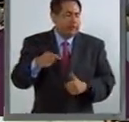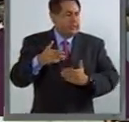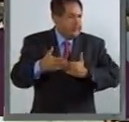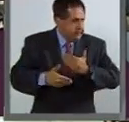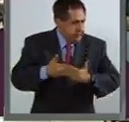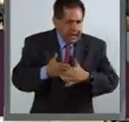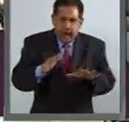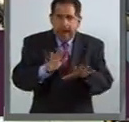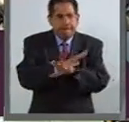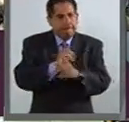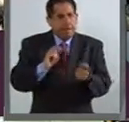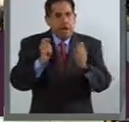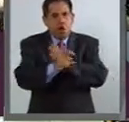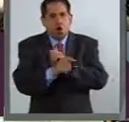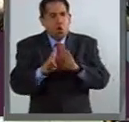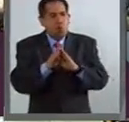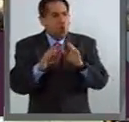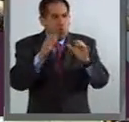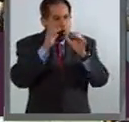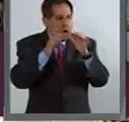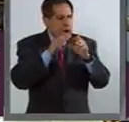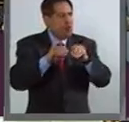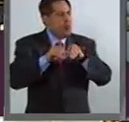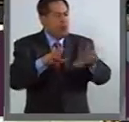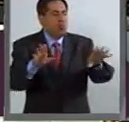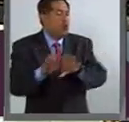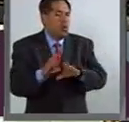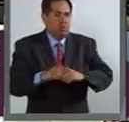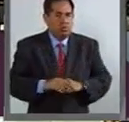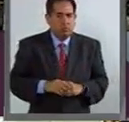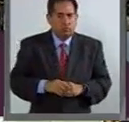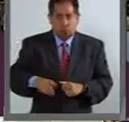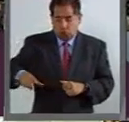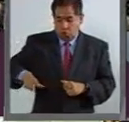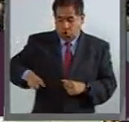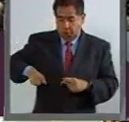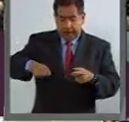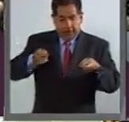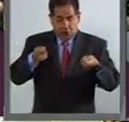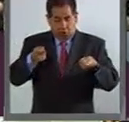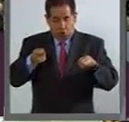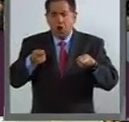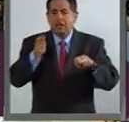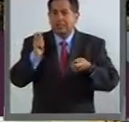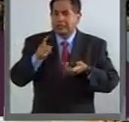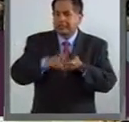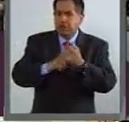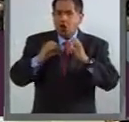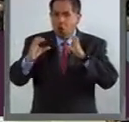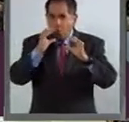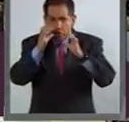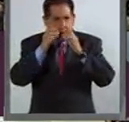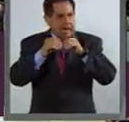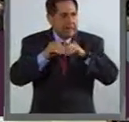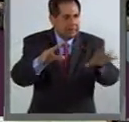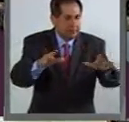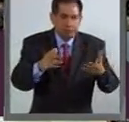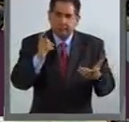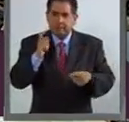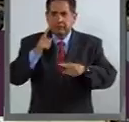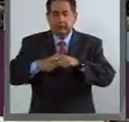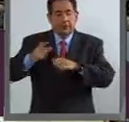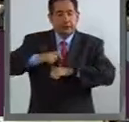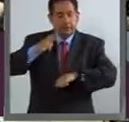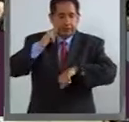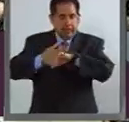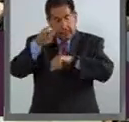en la forma en que comunicamos, y es que gobernar es comunicar. Entonces el reto y el desafío para quienes estamos al frente de los